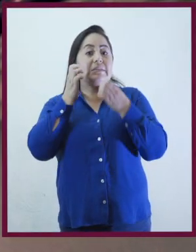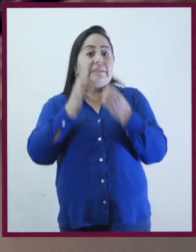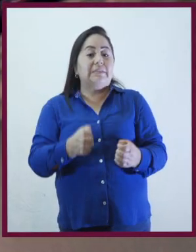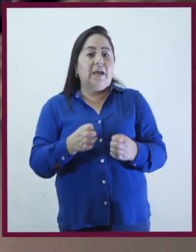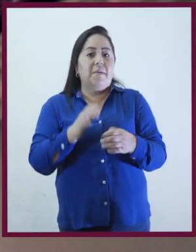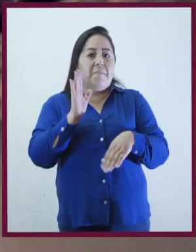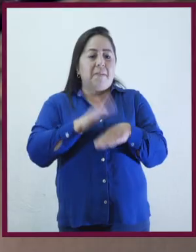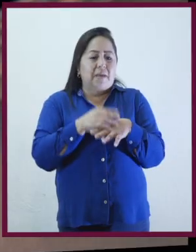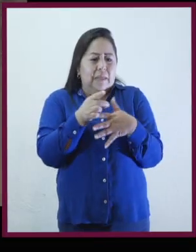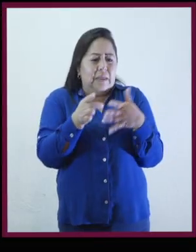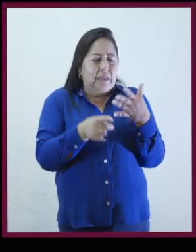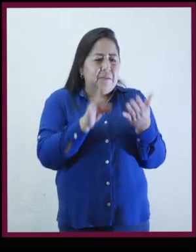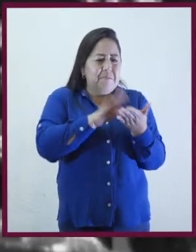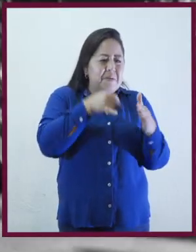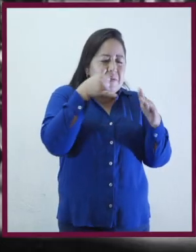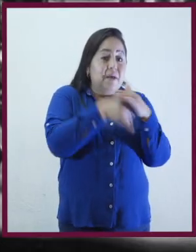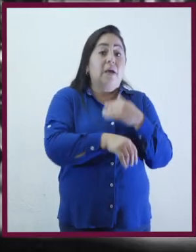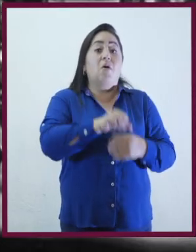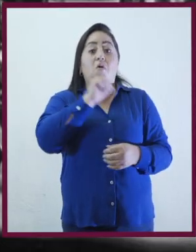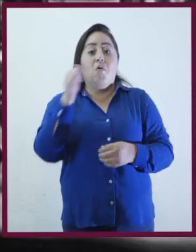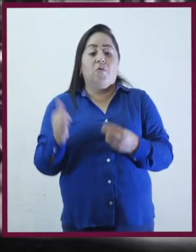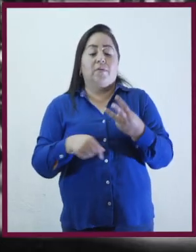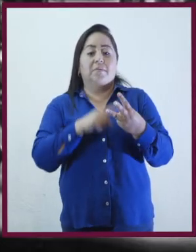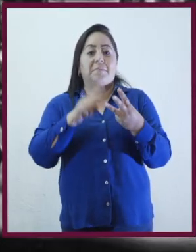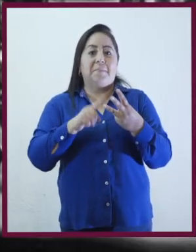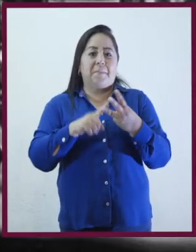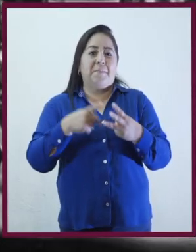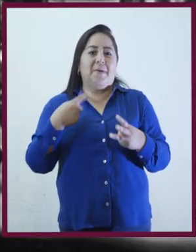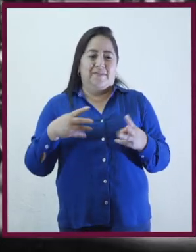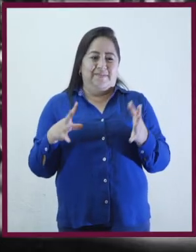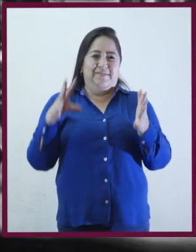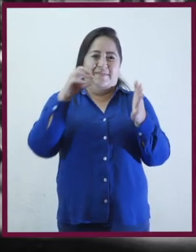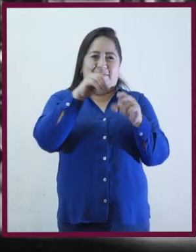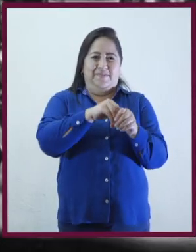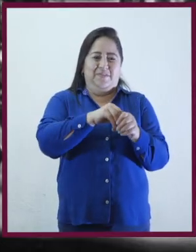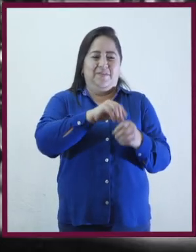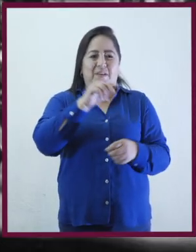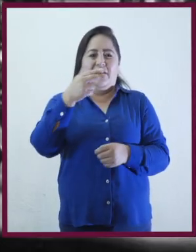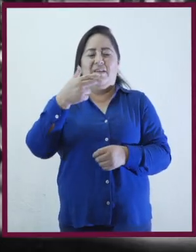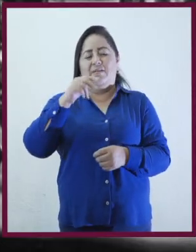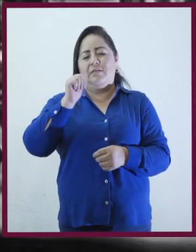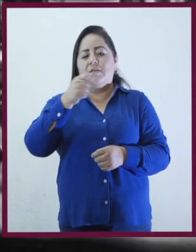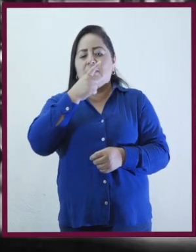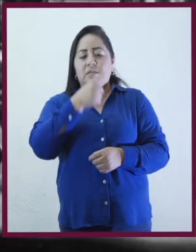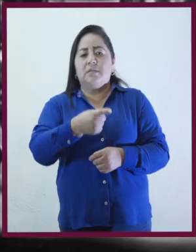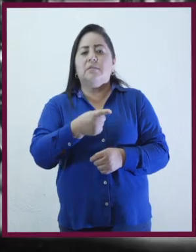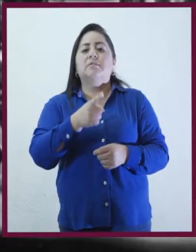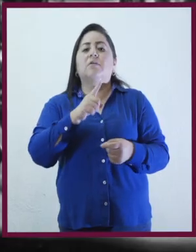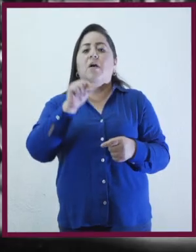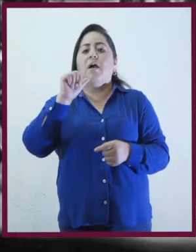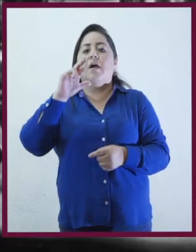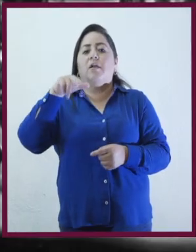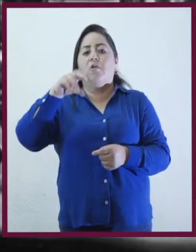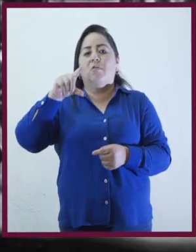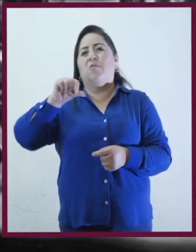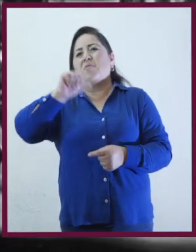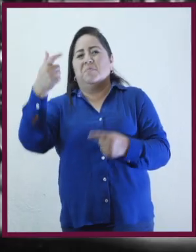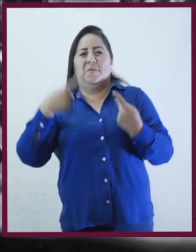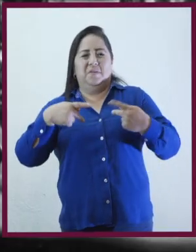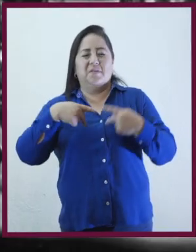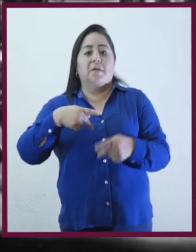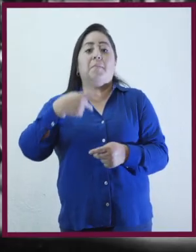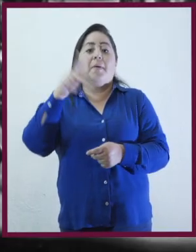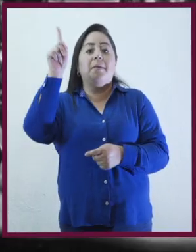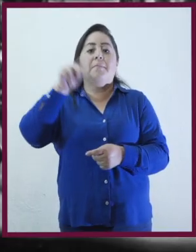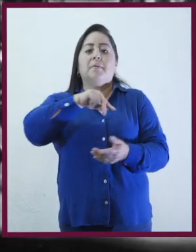los detalles. El tercer personaje que influyó en la carrera de Ginsberg coexistió con Arthur Conan Doyle, pero